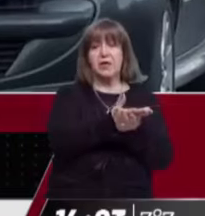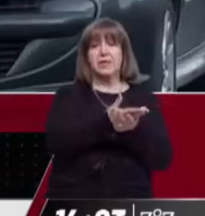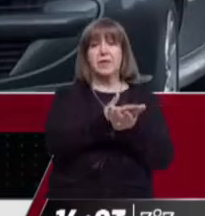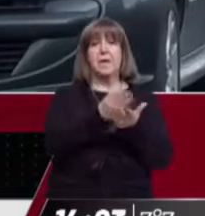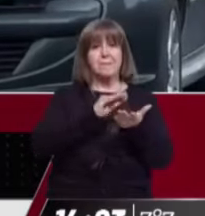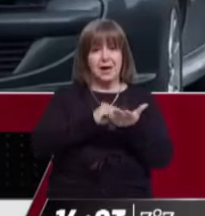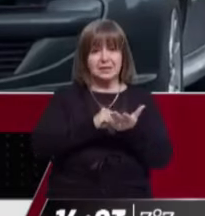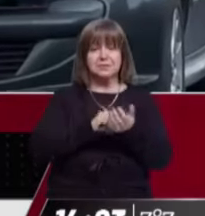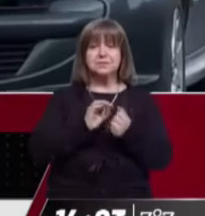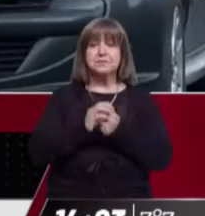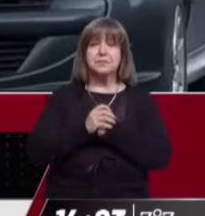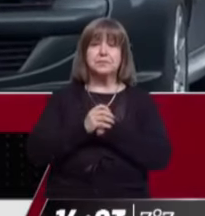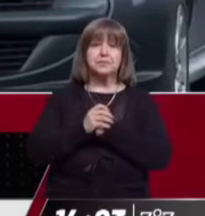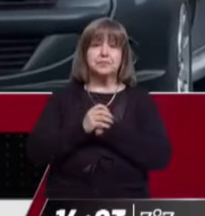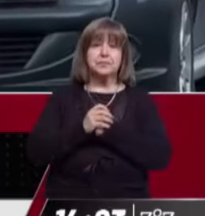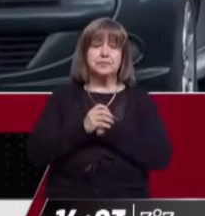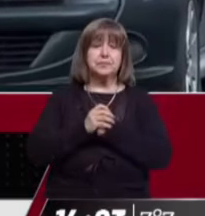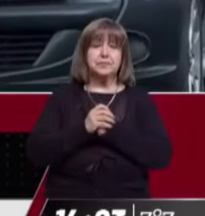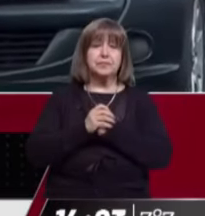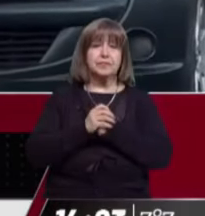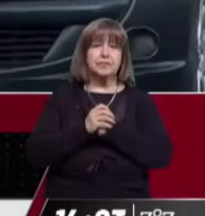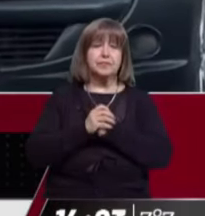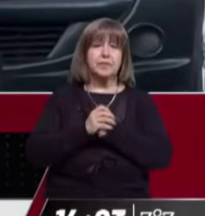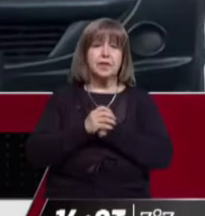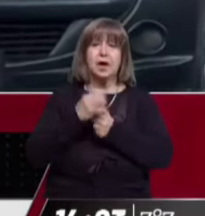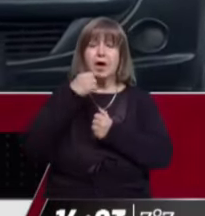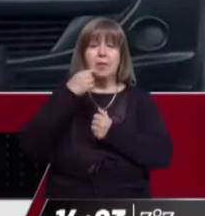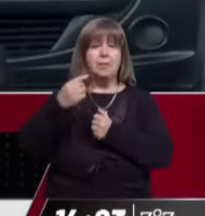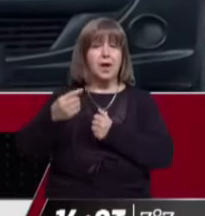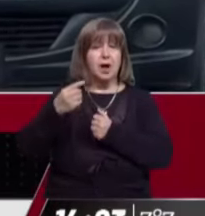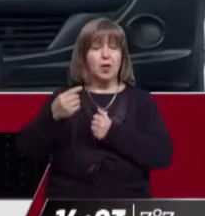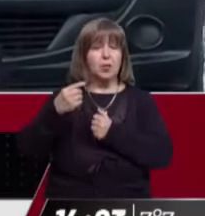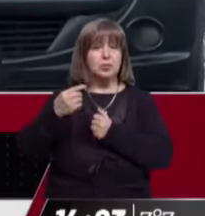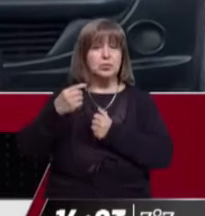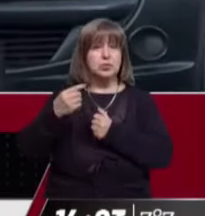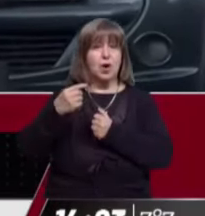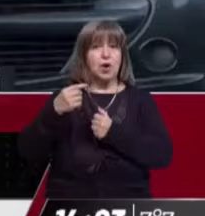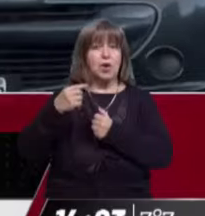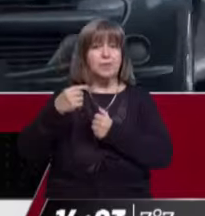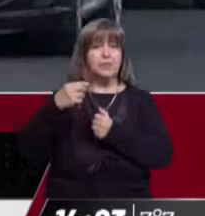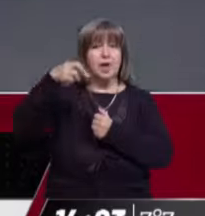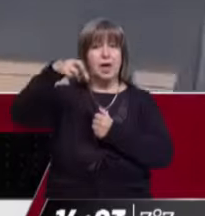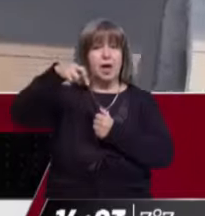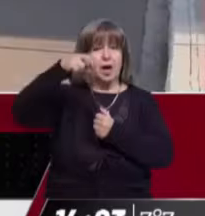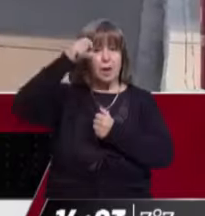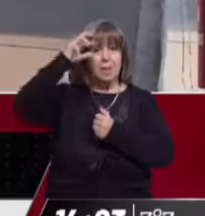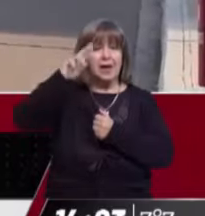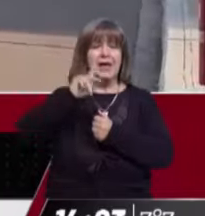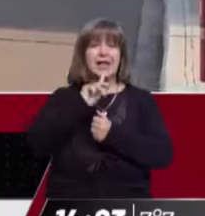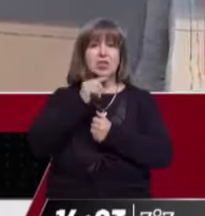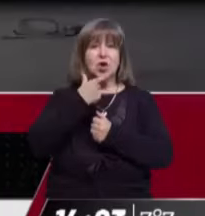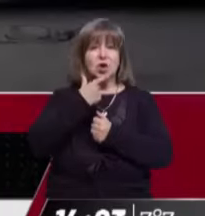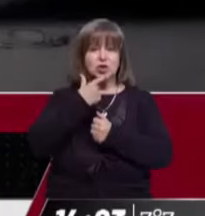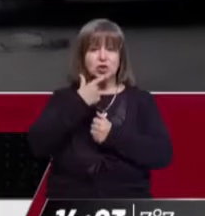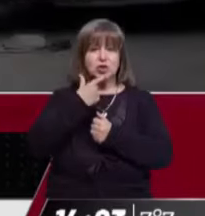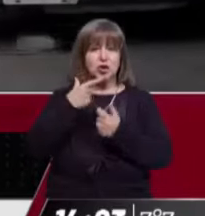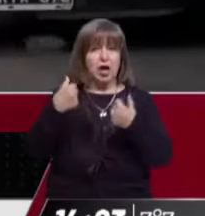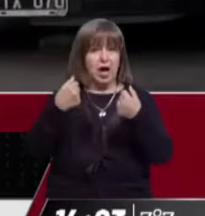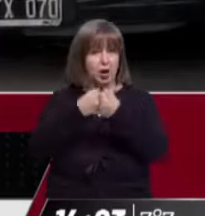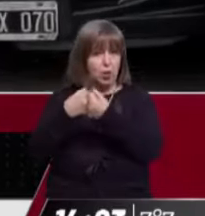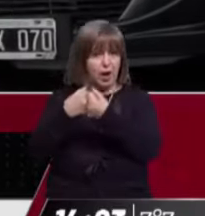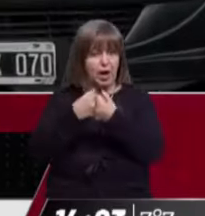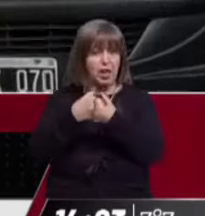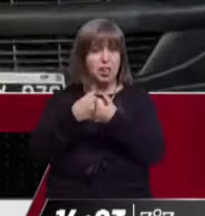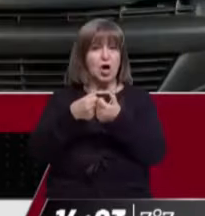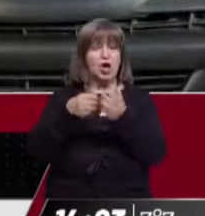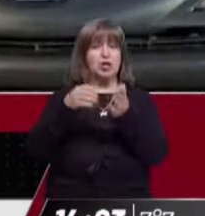¿En qué? De parte, los peritos oficiales, en los análisis de teléfono, análisis psicológicos, ¿coinciden o hay discrepancias? ¿Coinciden en qué? En los análisis